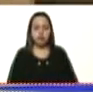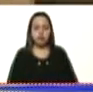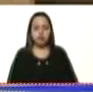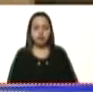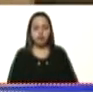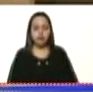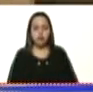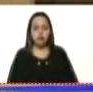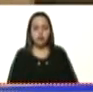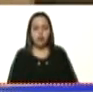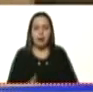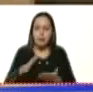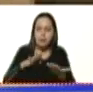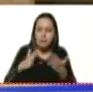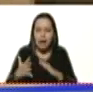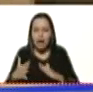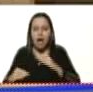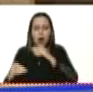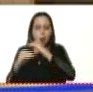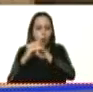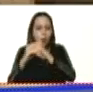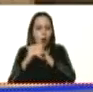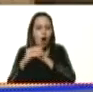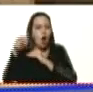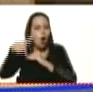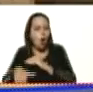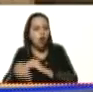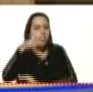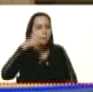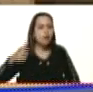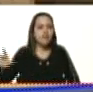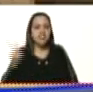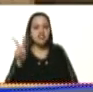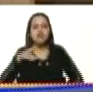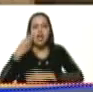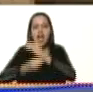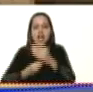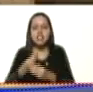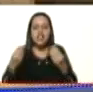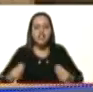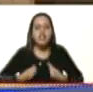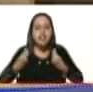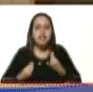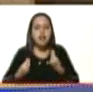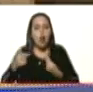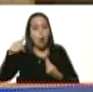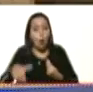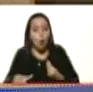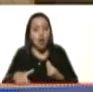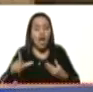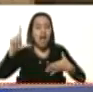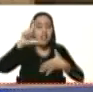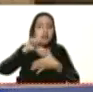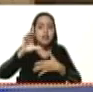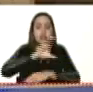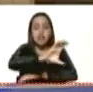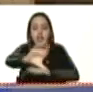muy parecidos a los que hoy vive el pueblo de Venezuela y vive todo el pueblo de América Latina y el